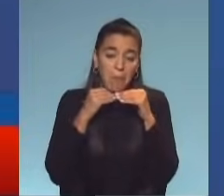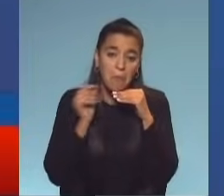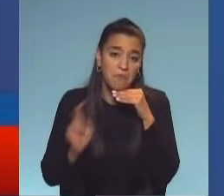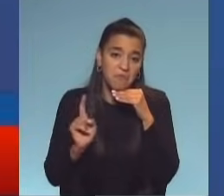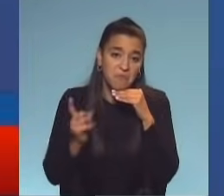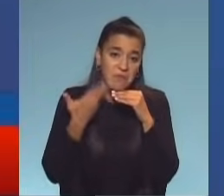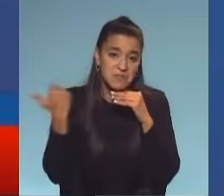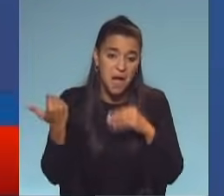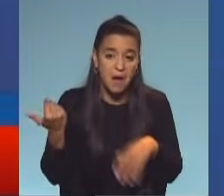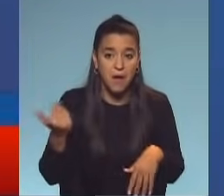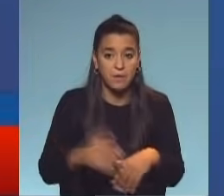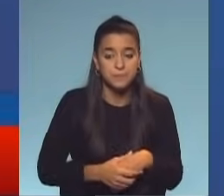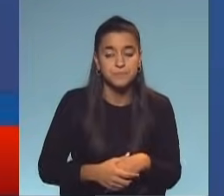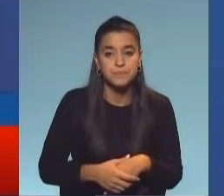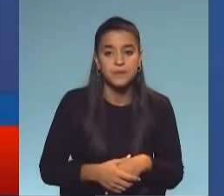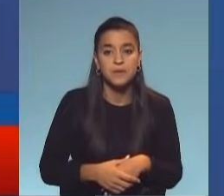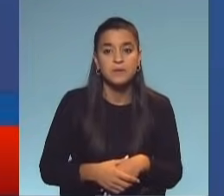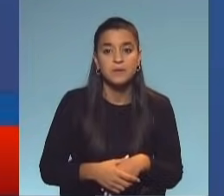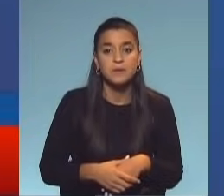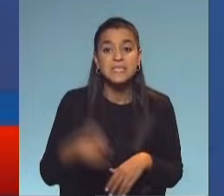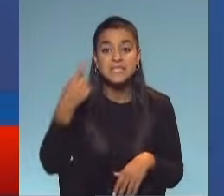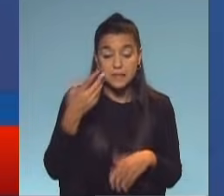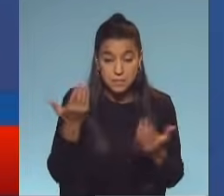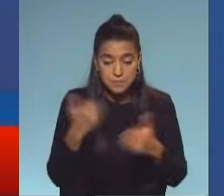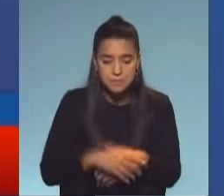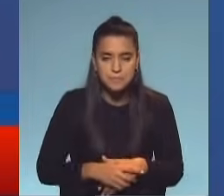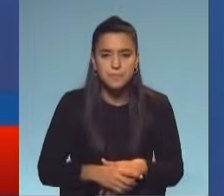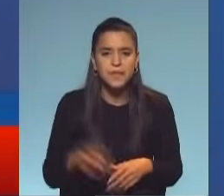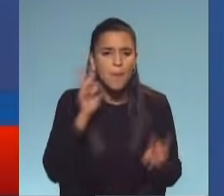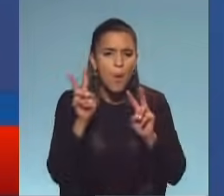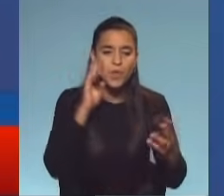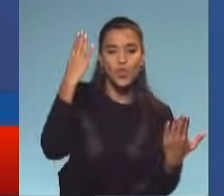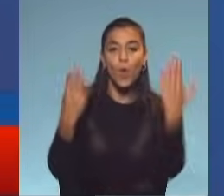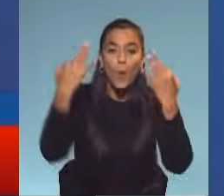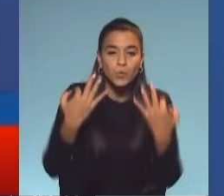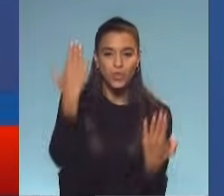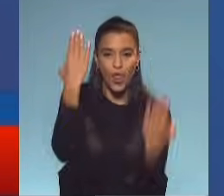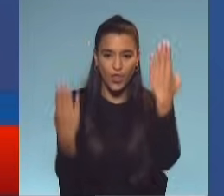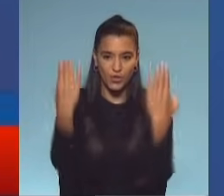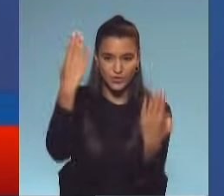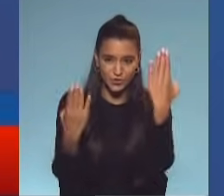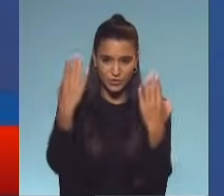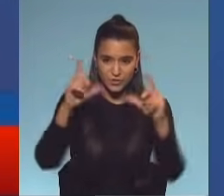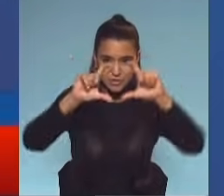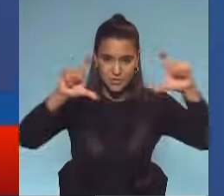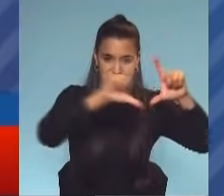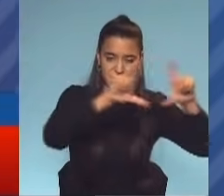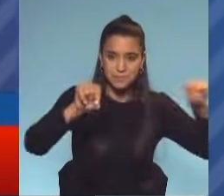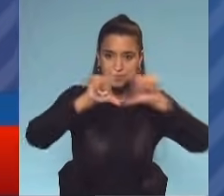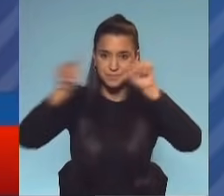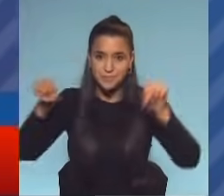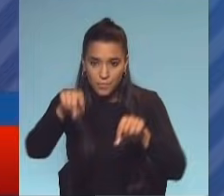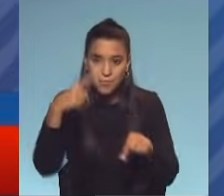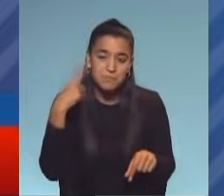o tomar cierta cautela. Flor, la semana pasada, sí. Estamos viendo contraste justamente en este momento de este panorama